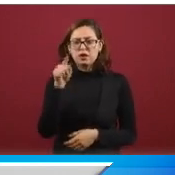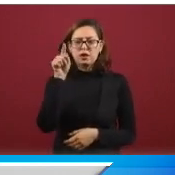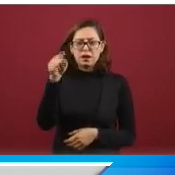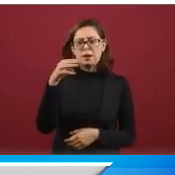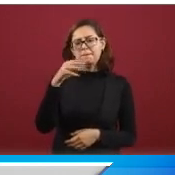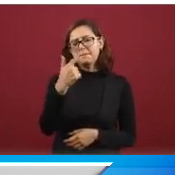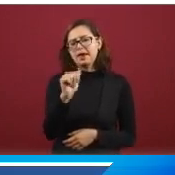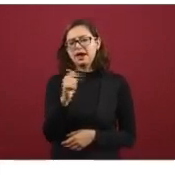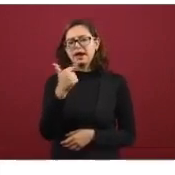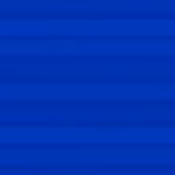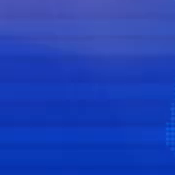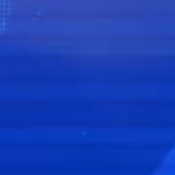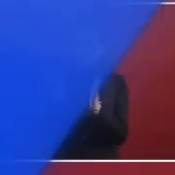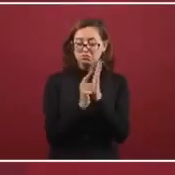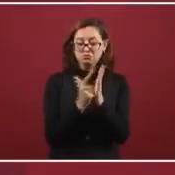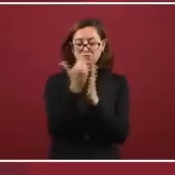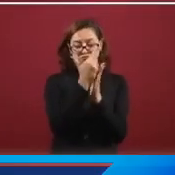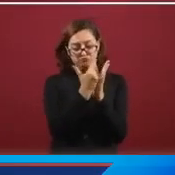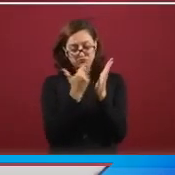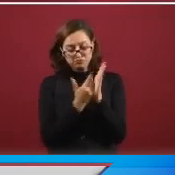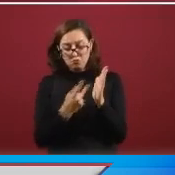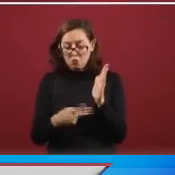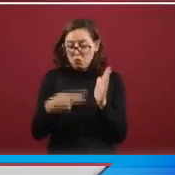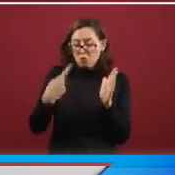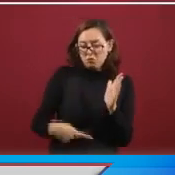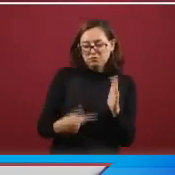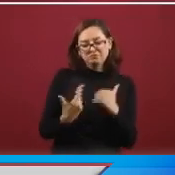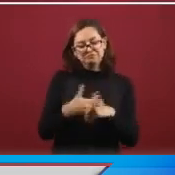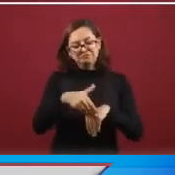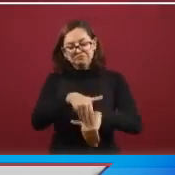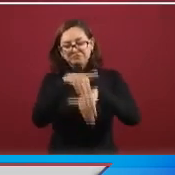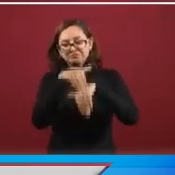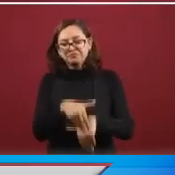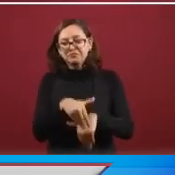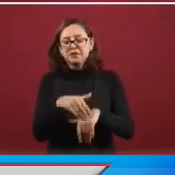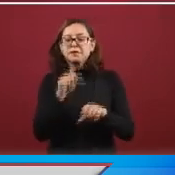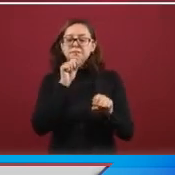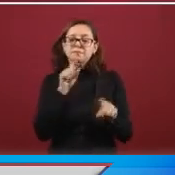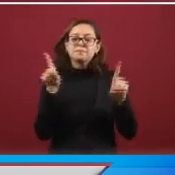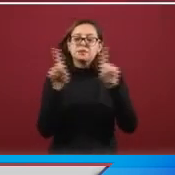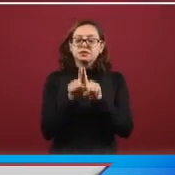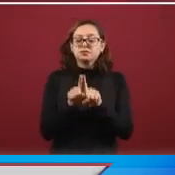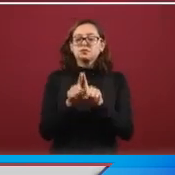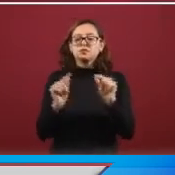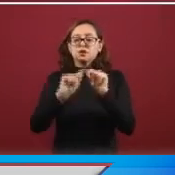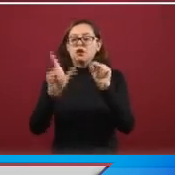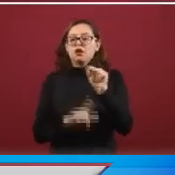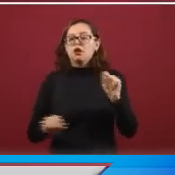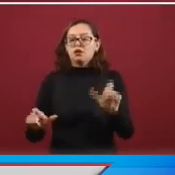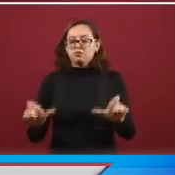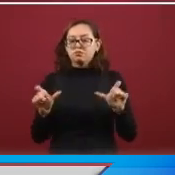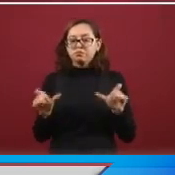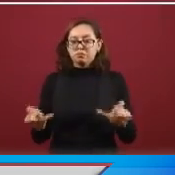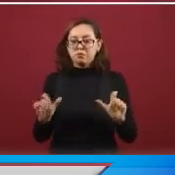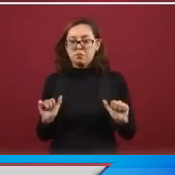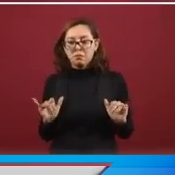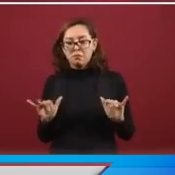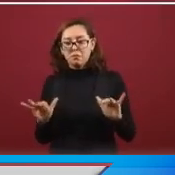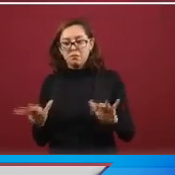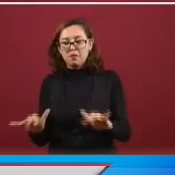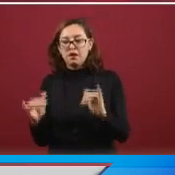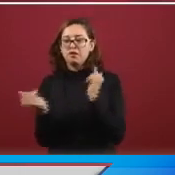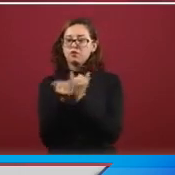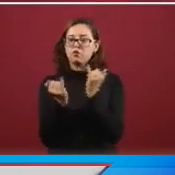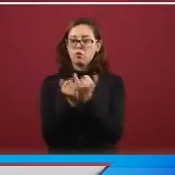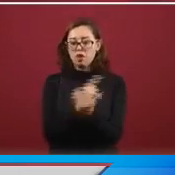medio de la aplicación. Reunión con Pompeo. En la reunión se trató como tema central la migración. Gracias al despliegue